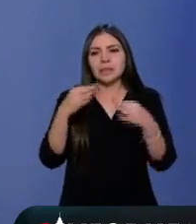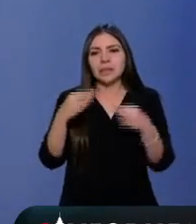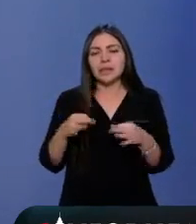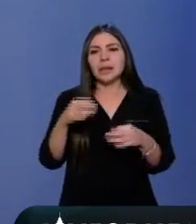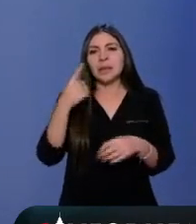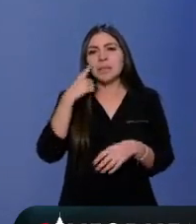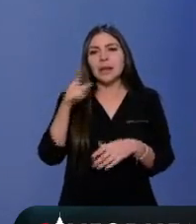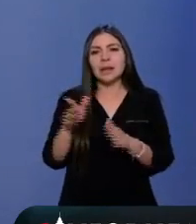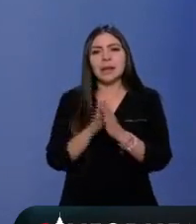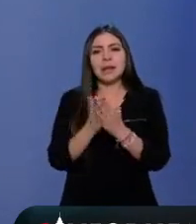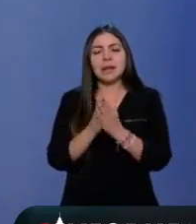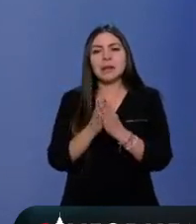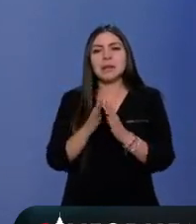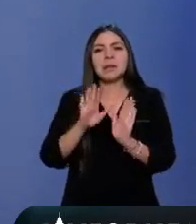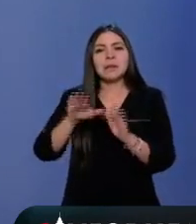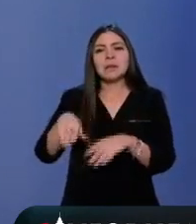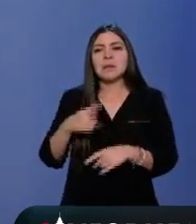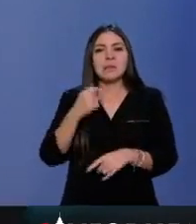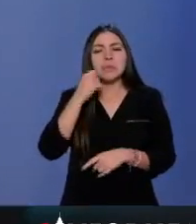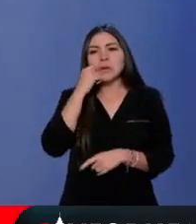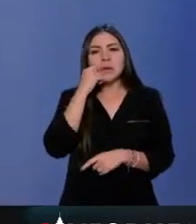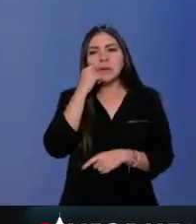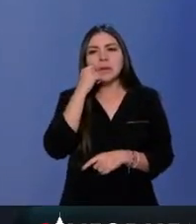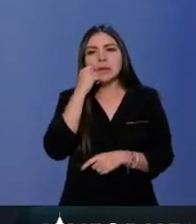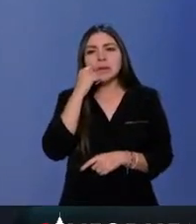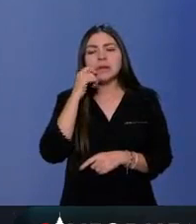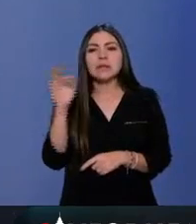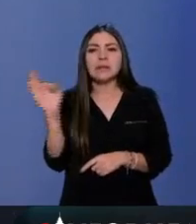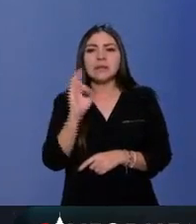la editorial no le importó esto, porque en realidad tal vez